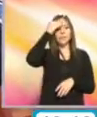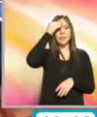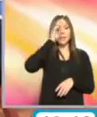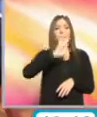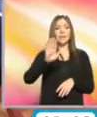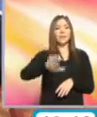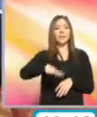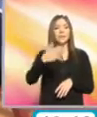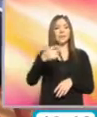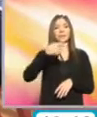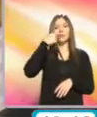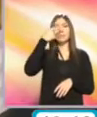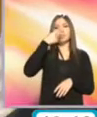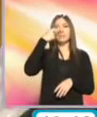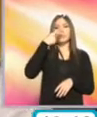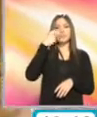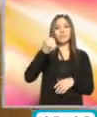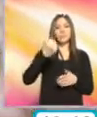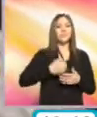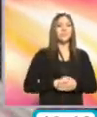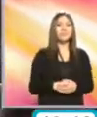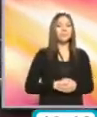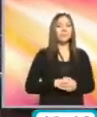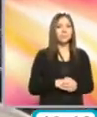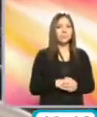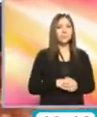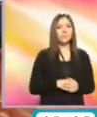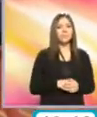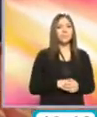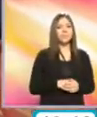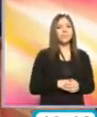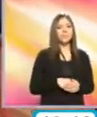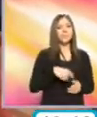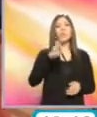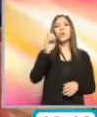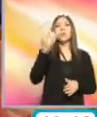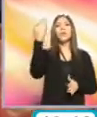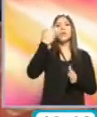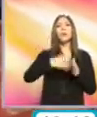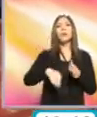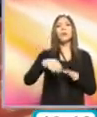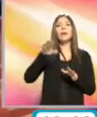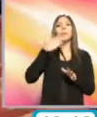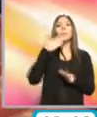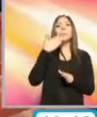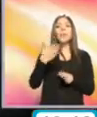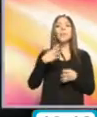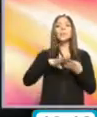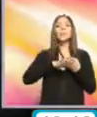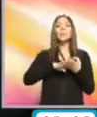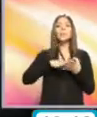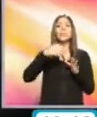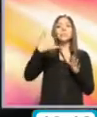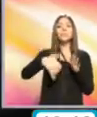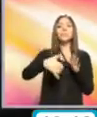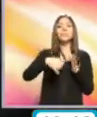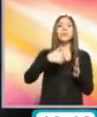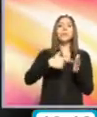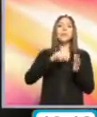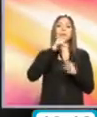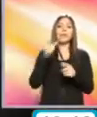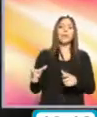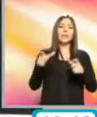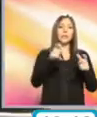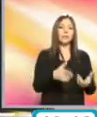todo el aroma, Ahí le va, ¿verdad? ahí le va. Eso. No le escurrió muy bien, pero bueno. Pero se bueno, le ¿qué le pasa. hacemos? Está Es viernes. empezando, Es viernes y señor. se vale. ¿Qué